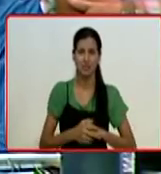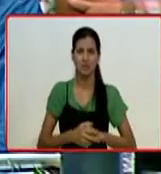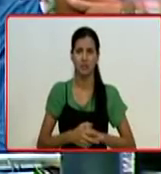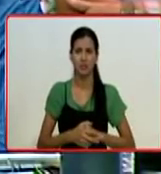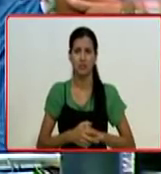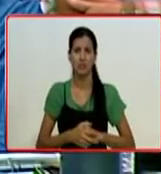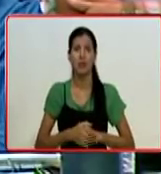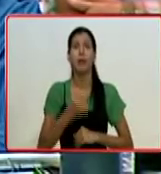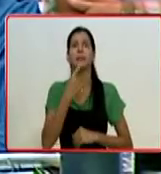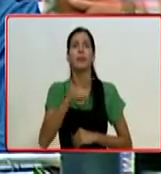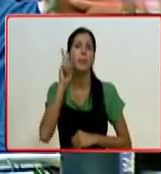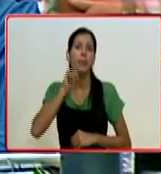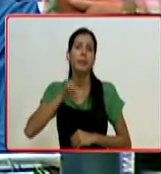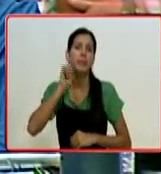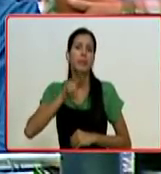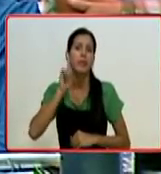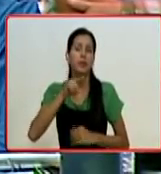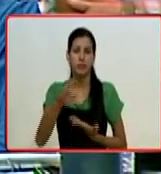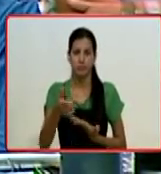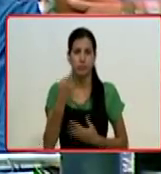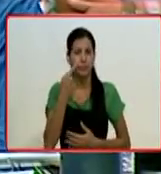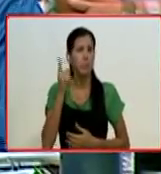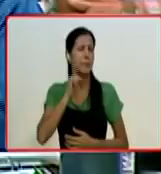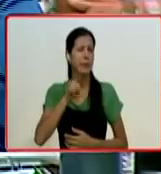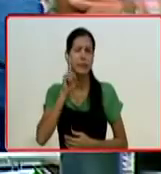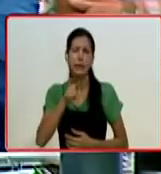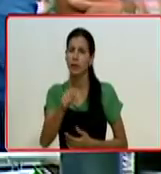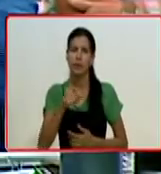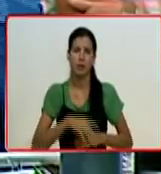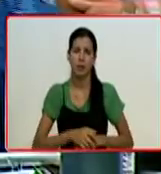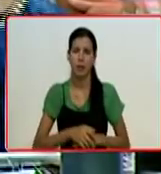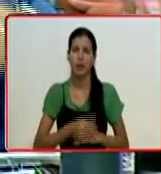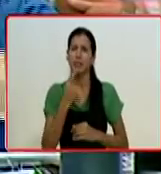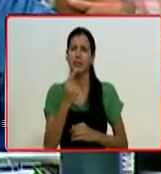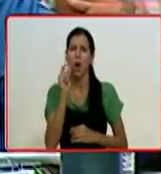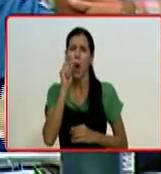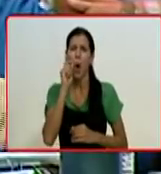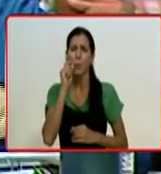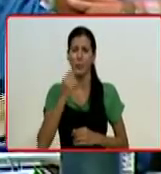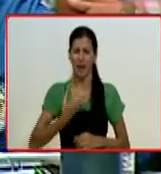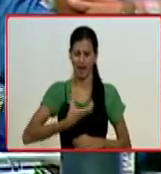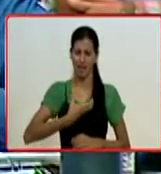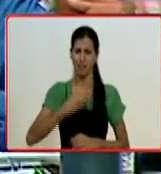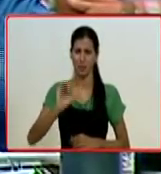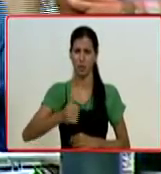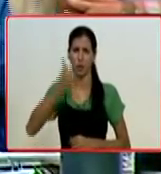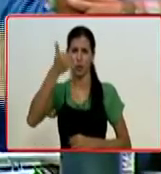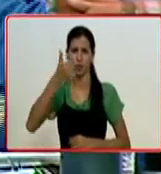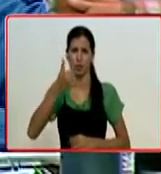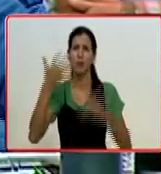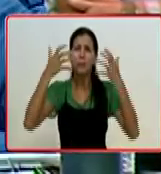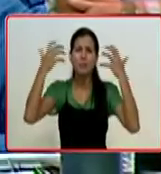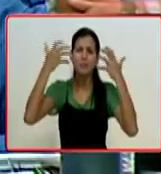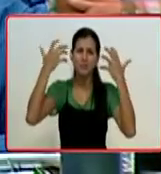Todas las mentiras que decían que al golpista este, llamado el